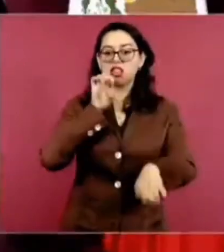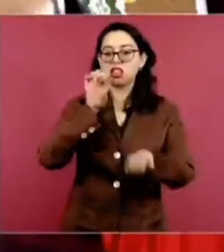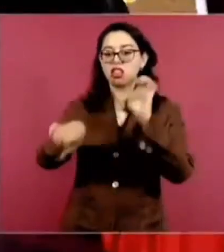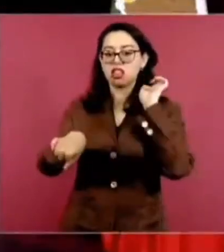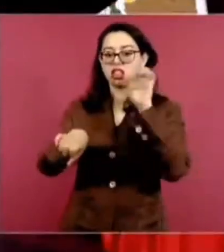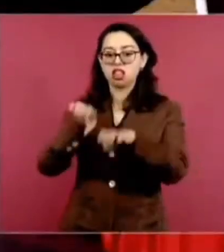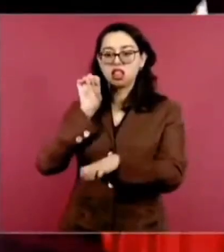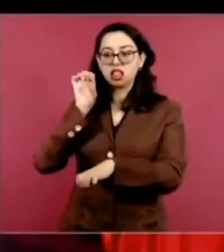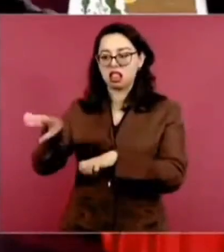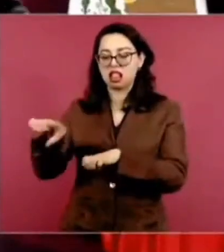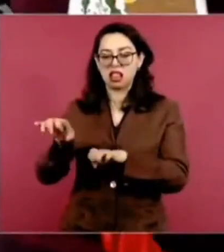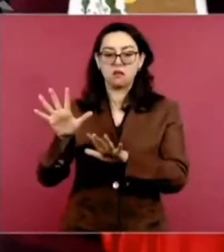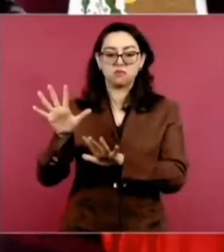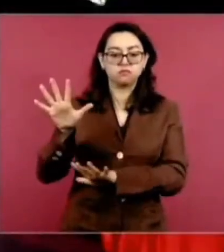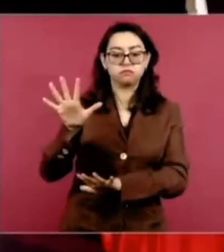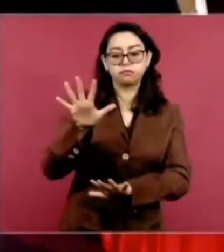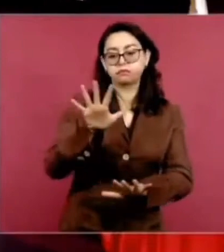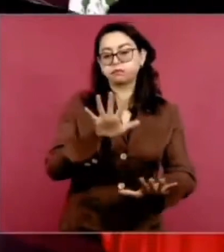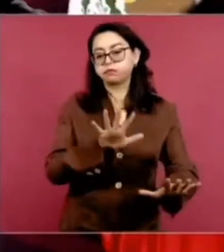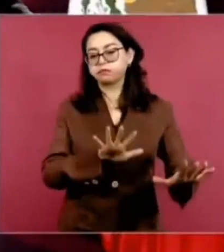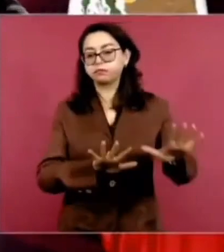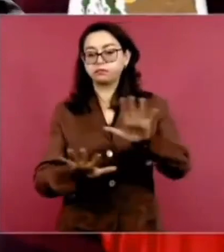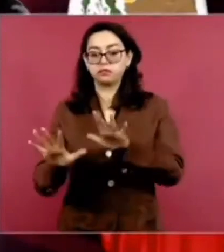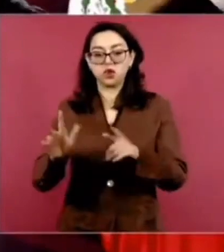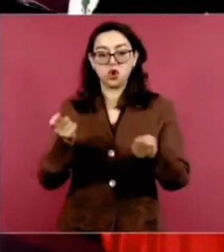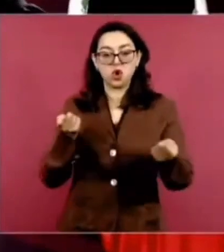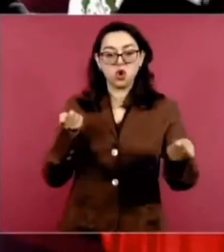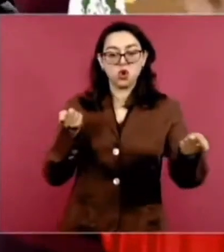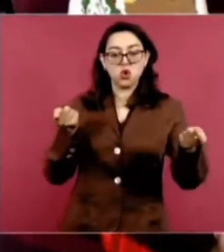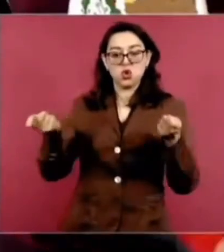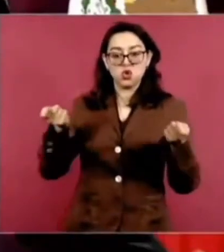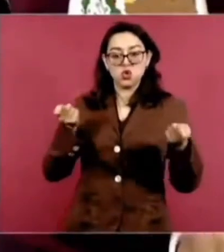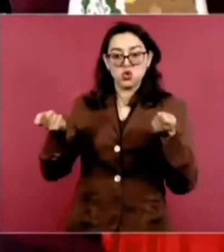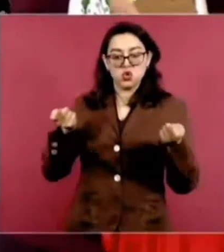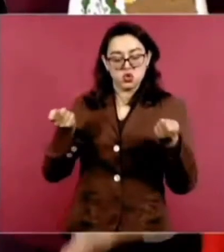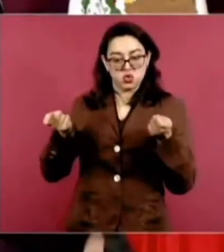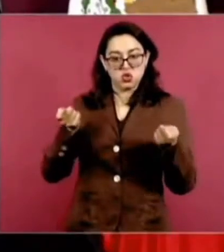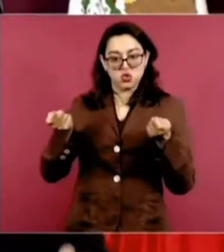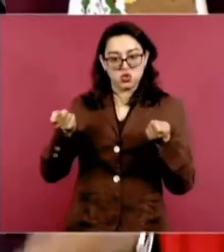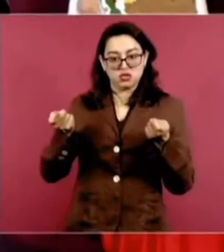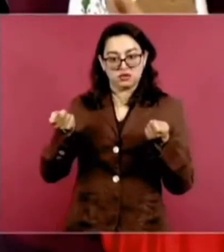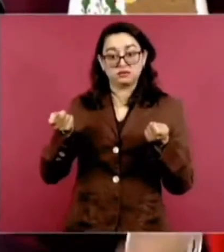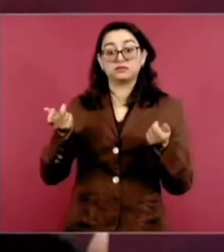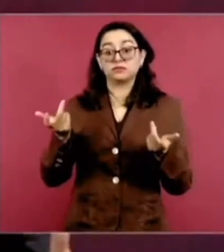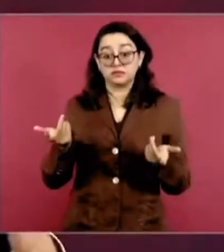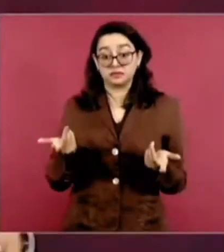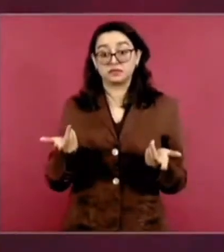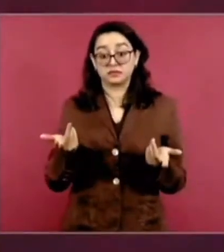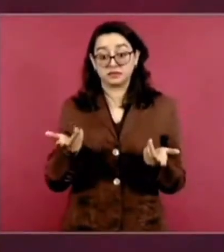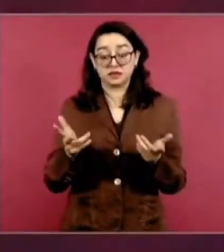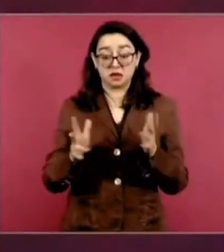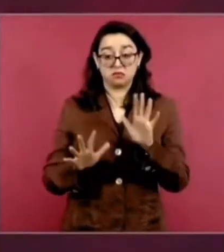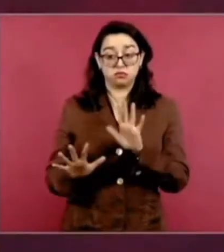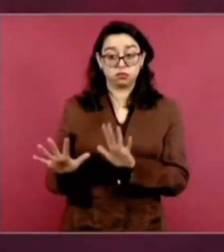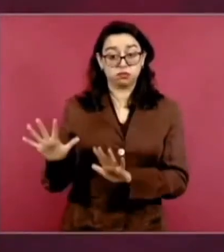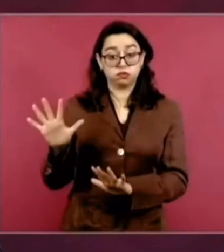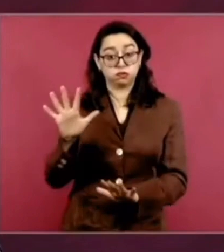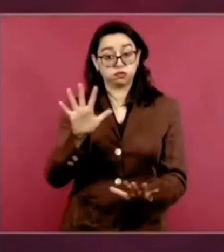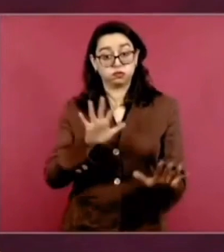Es el poder mediático y es un poder de control y manipulación.